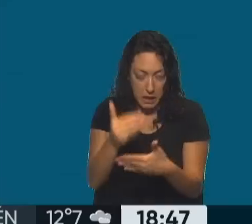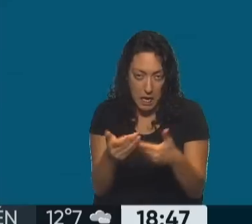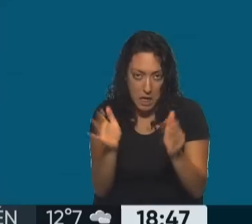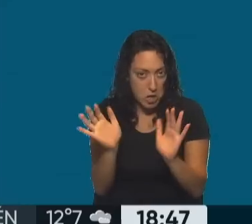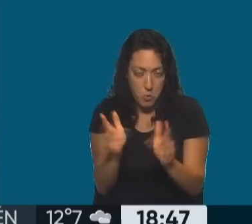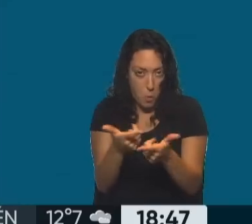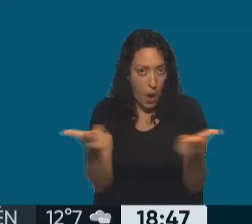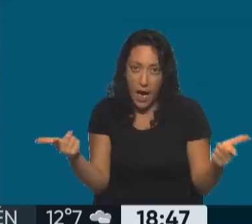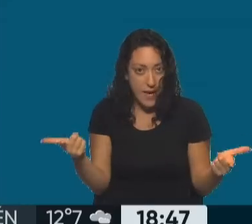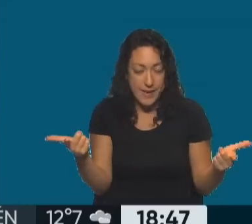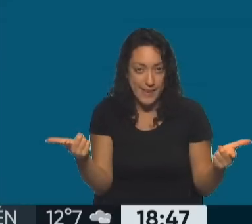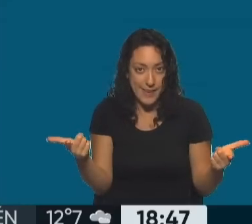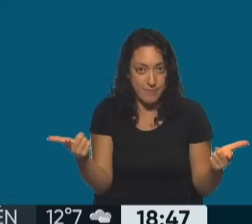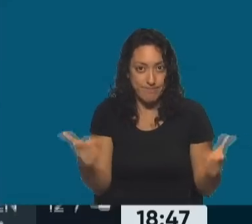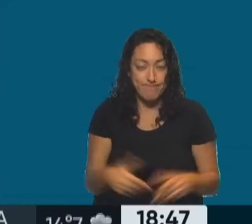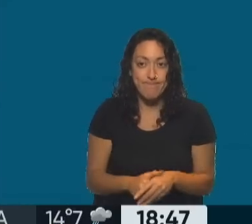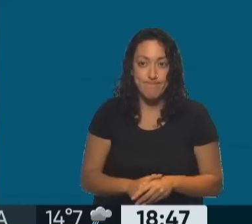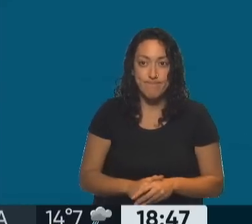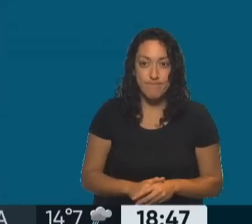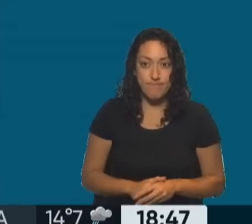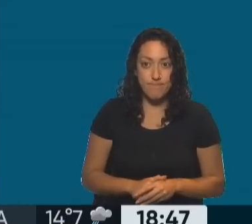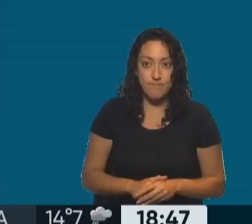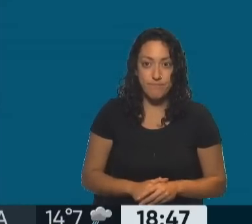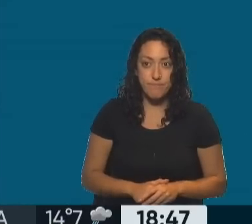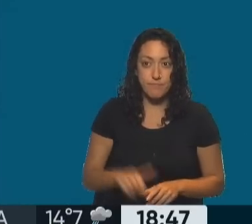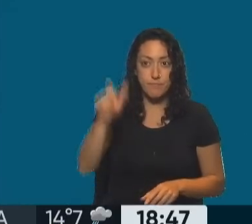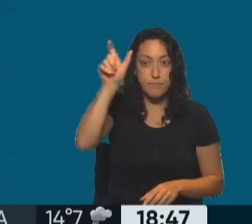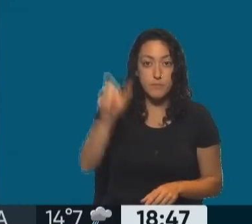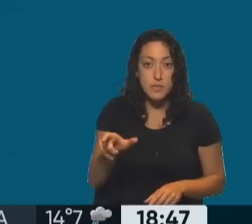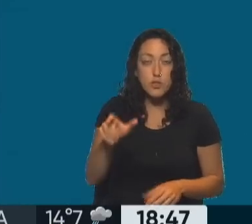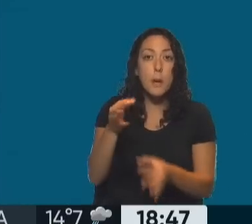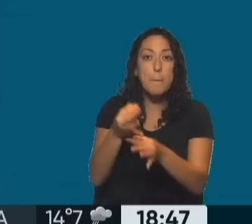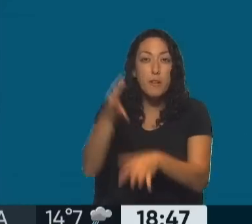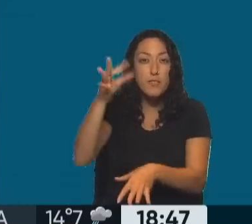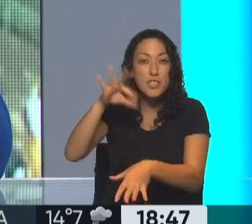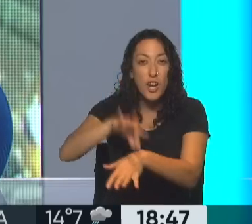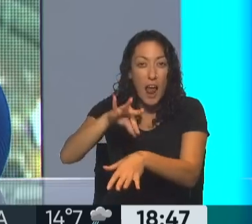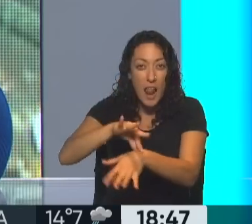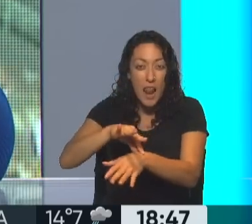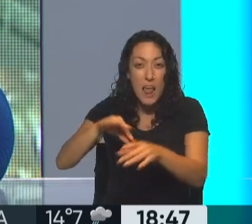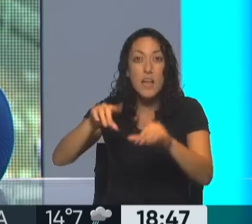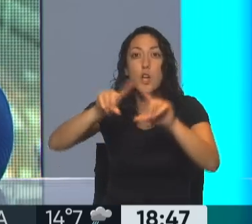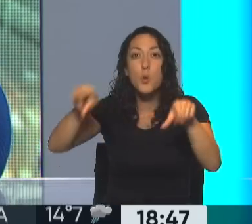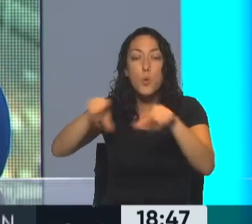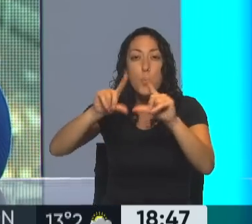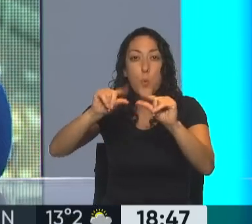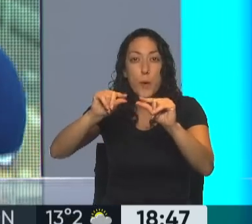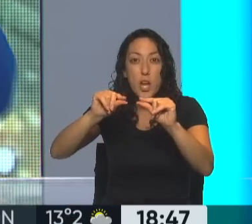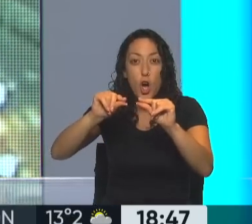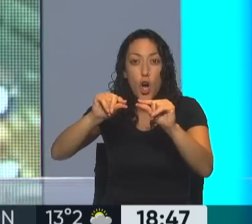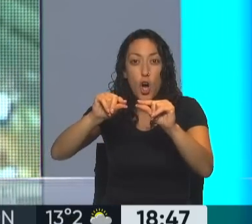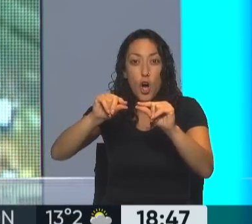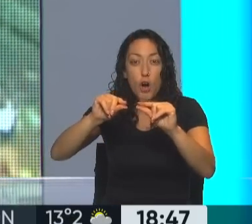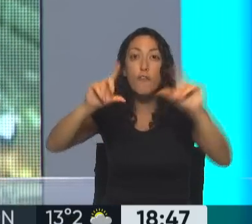Bueno, ni siquiera un profesional matriculado está autorizado a diagnosticar por